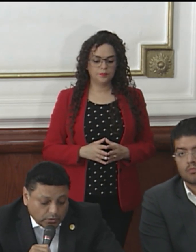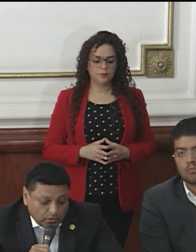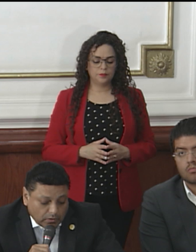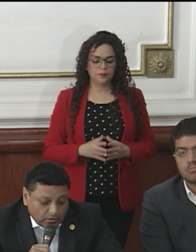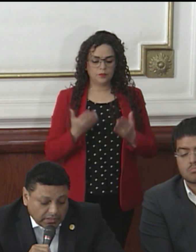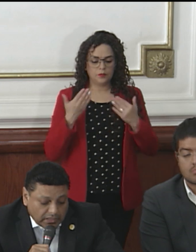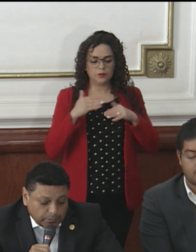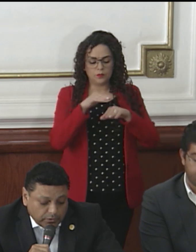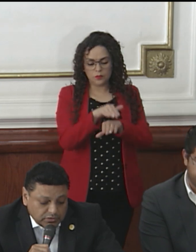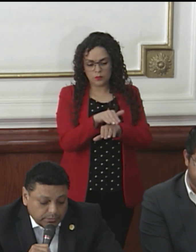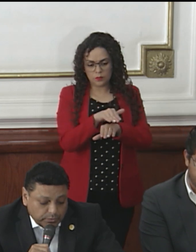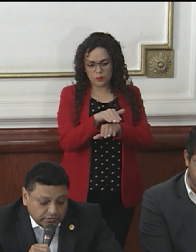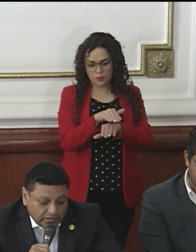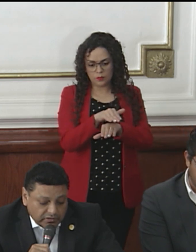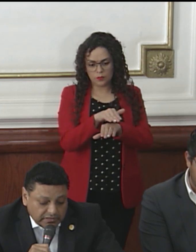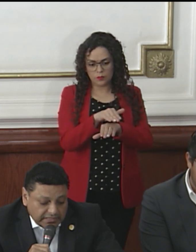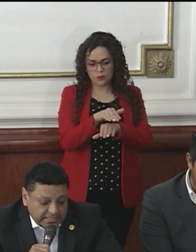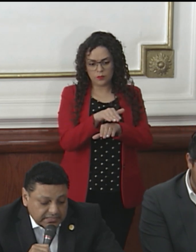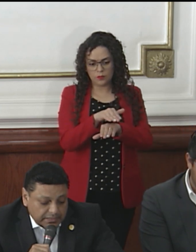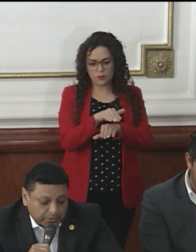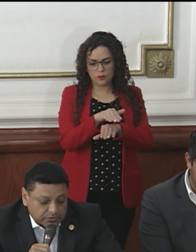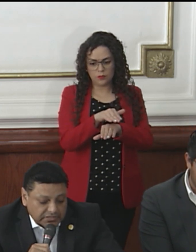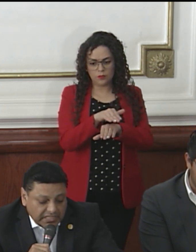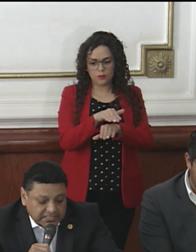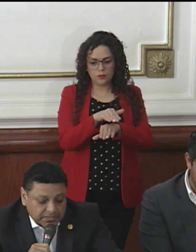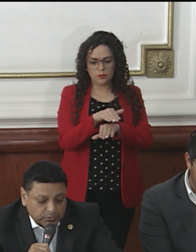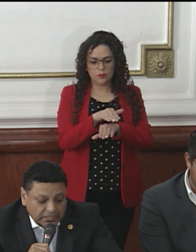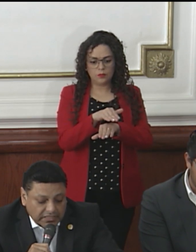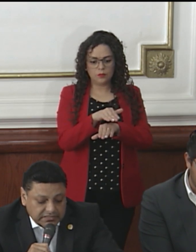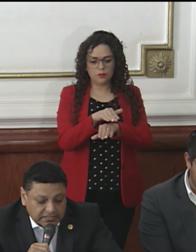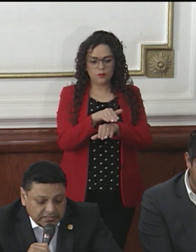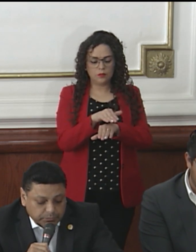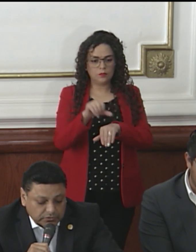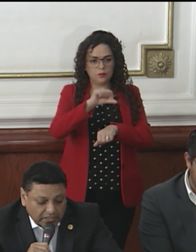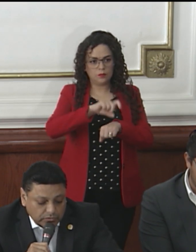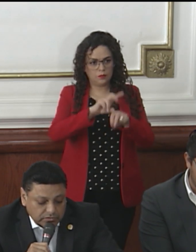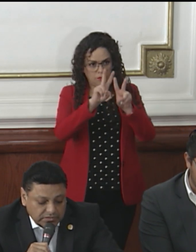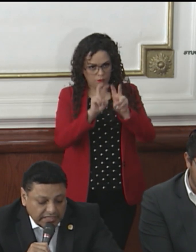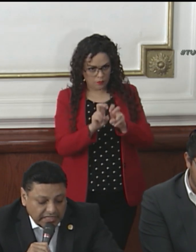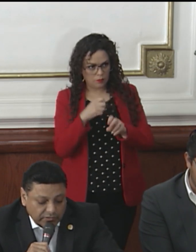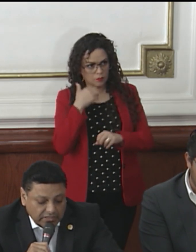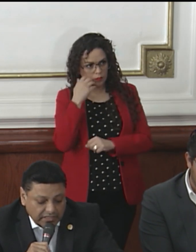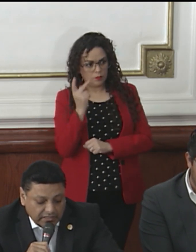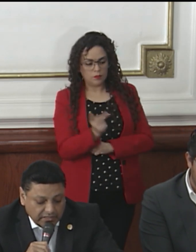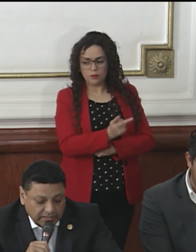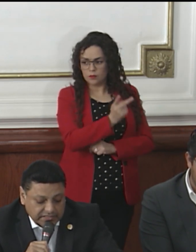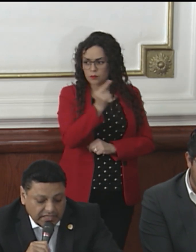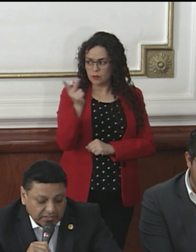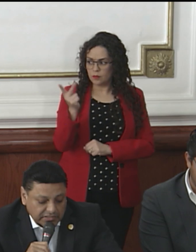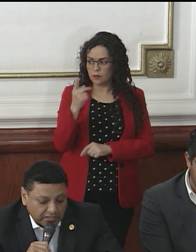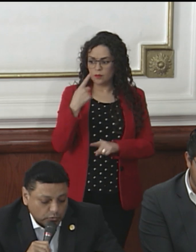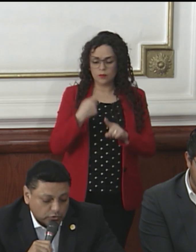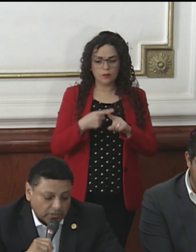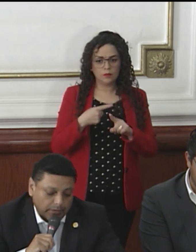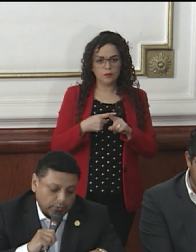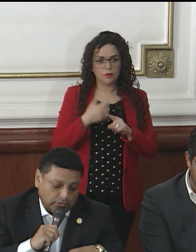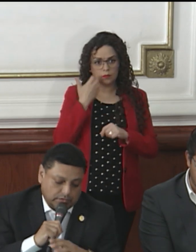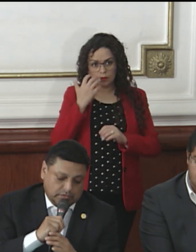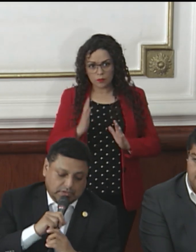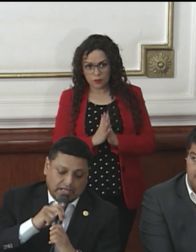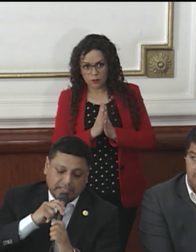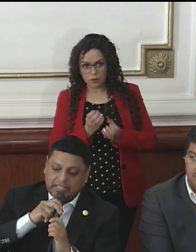Respecto al próximo punto del orden del día, se le pregunta a las diputadas y diputados si hay alguna que desea hacer uso de la